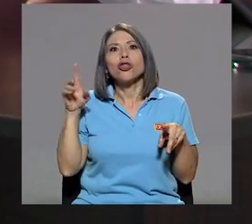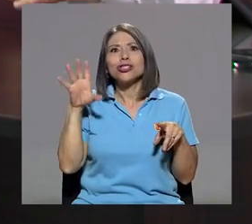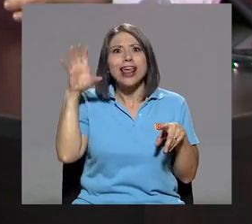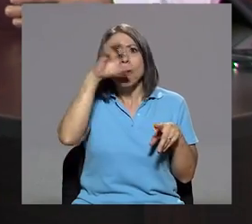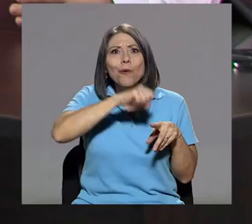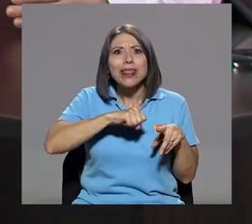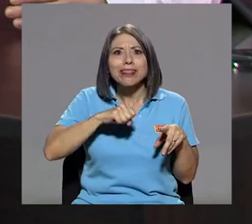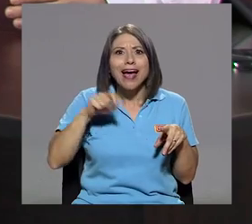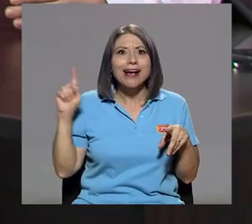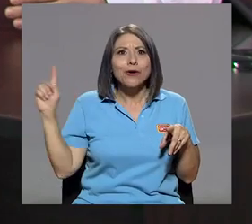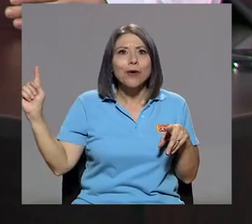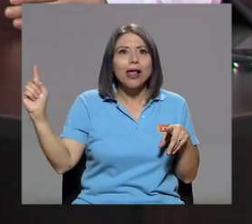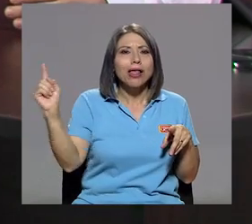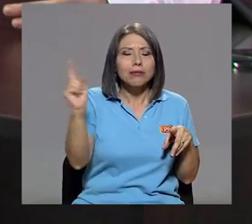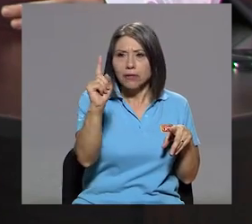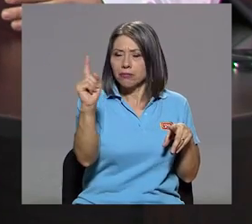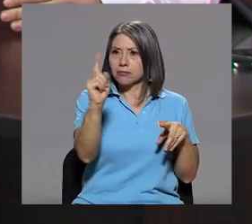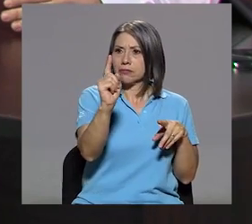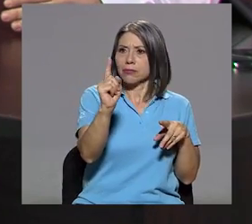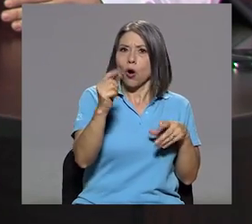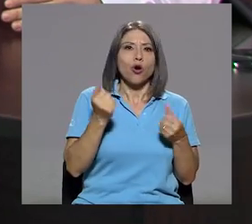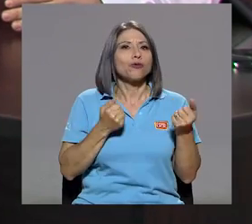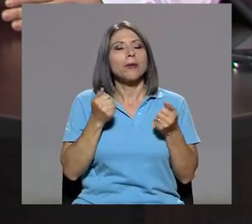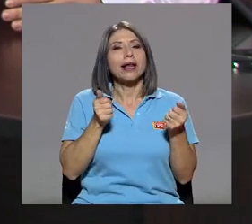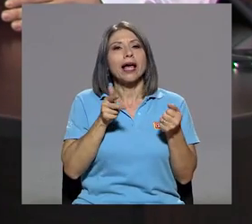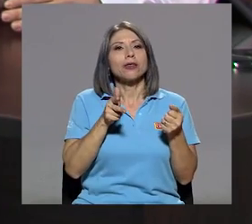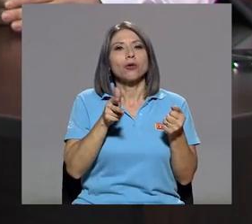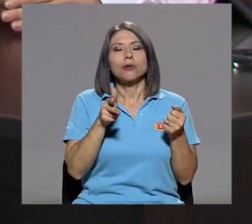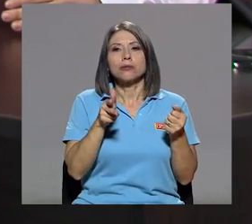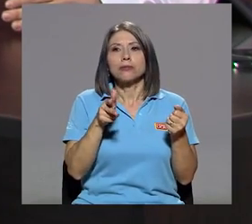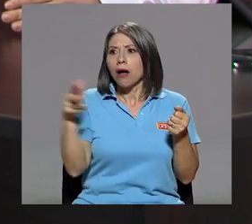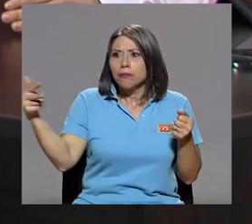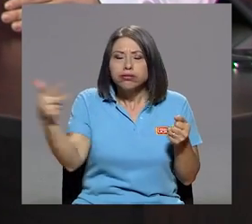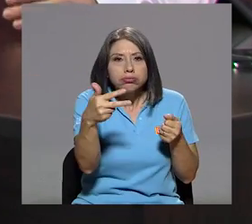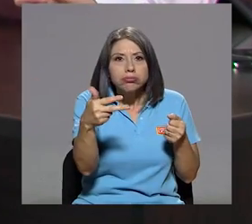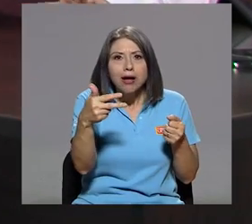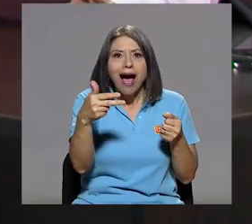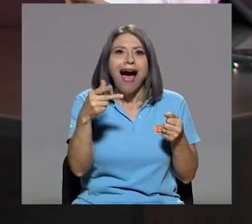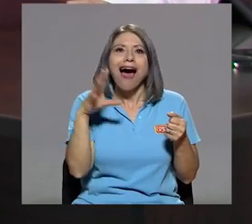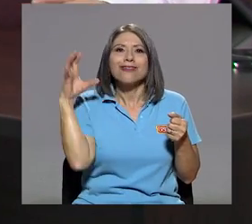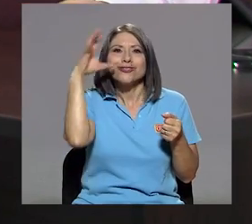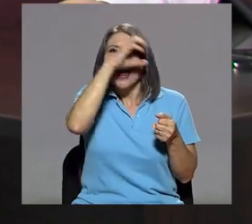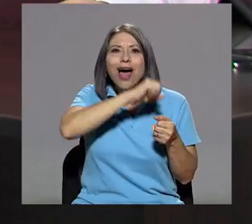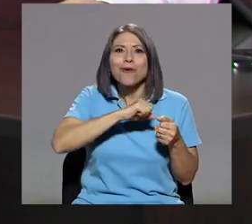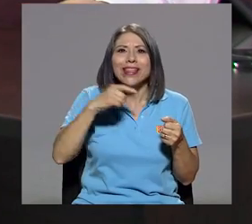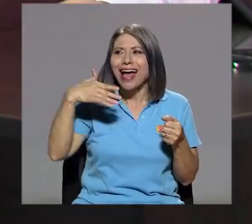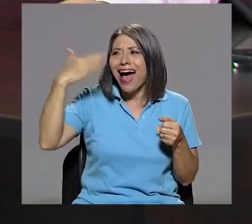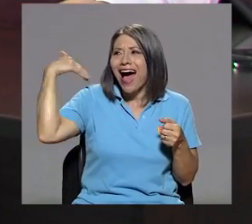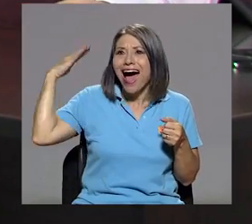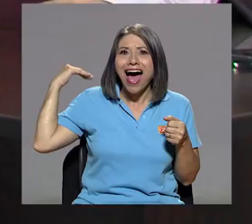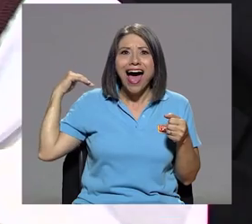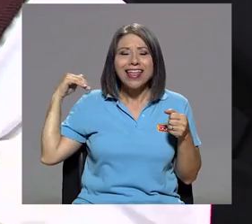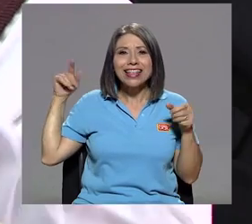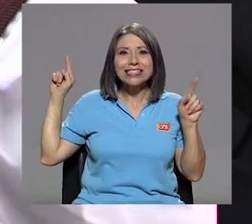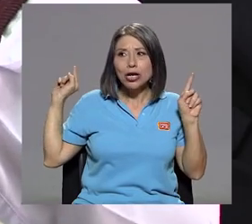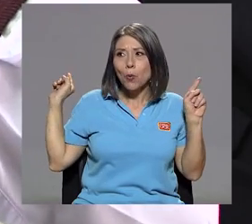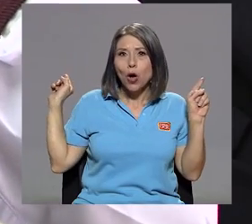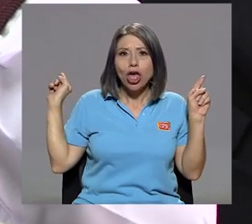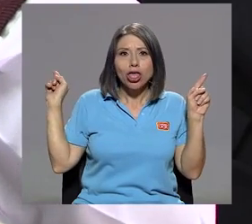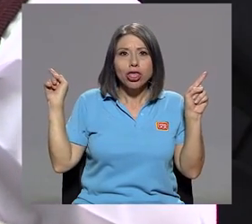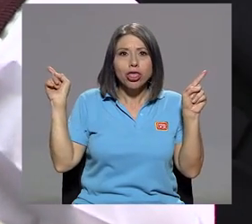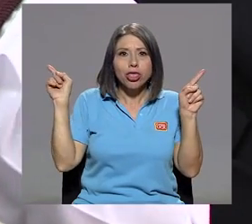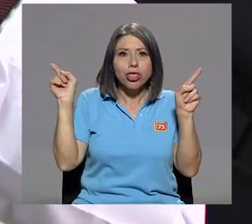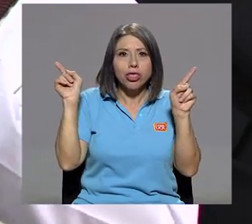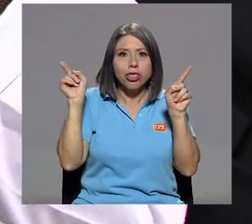y el carro lo vi hasta que lo tenía encima, ¿no? Y donde se hace el examen y encontramos todas las características ya clínicas de la enfermedad, su campo